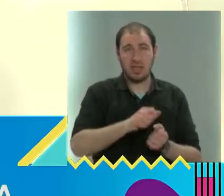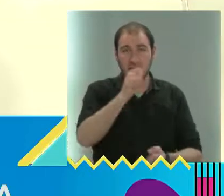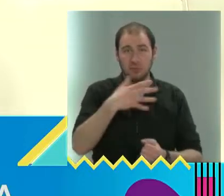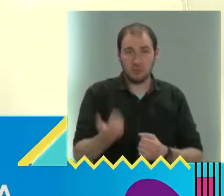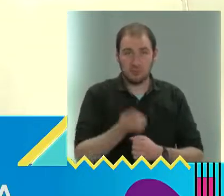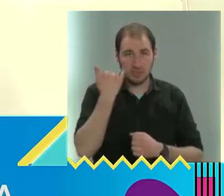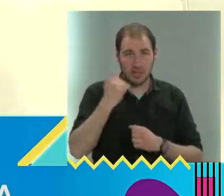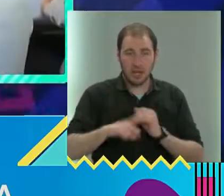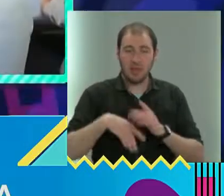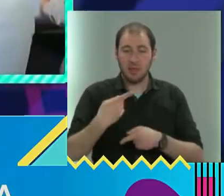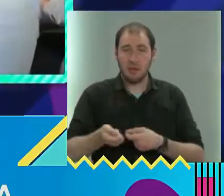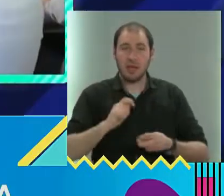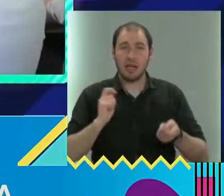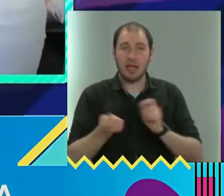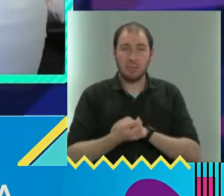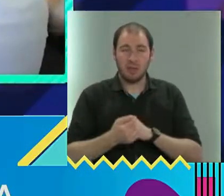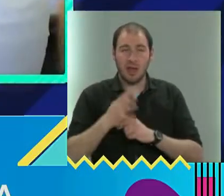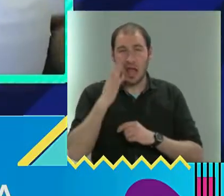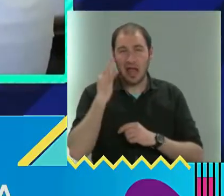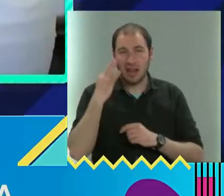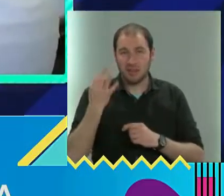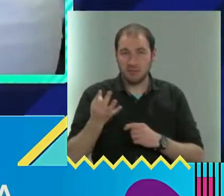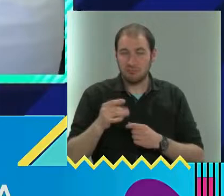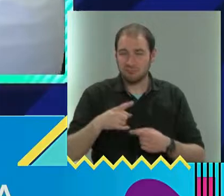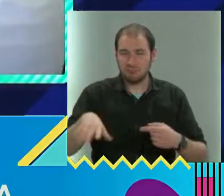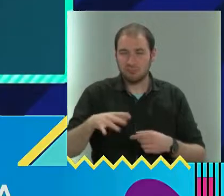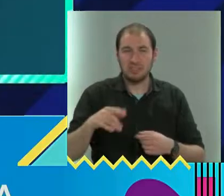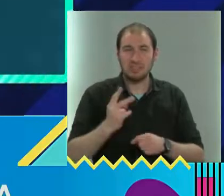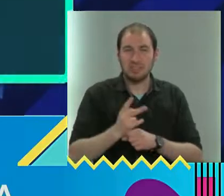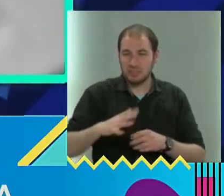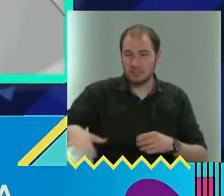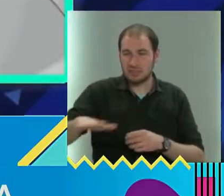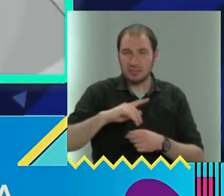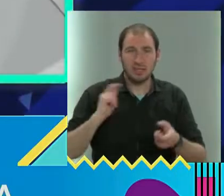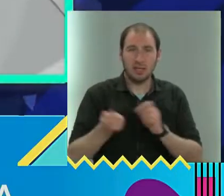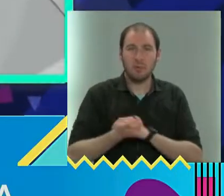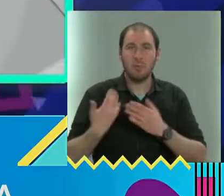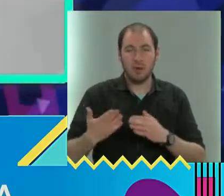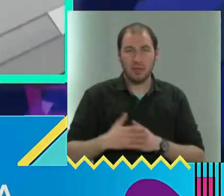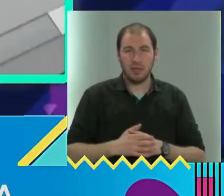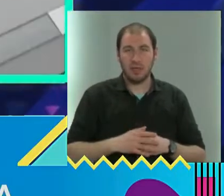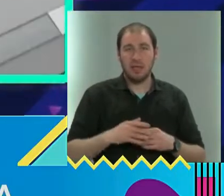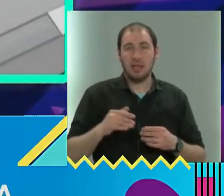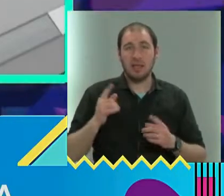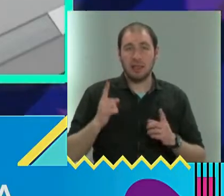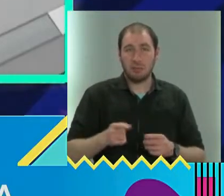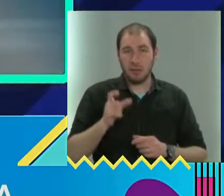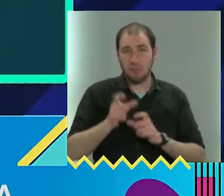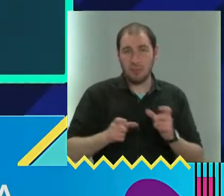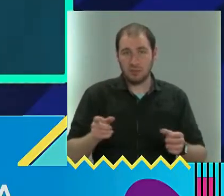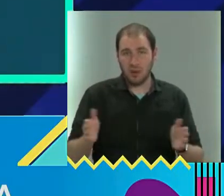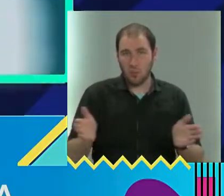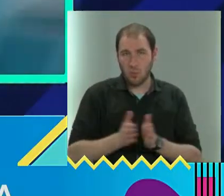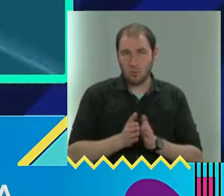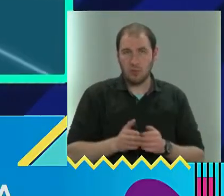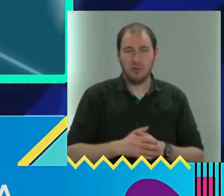egresado, pueda modificar al menos la realidad circundante, su realidad y la realidad de los que lo